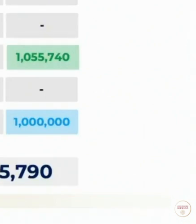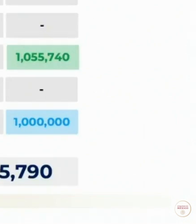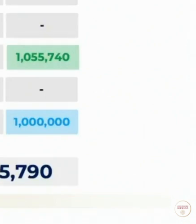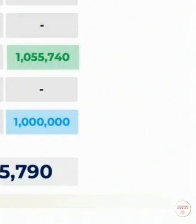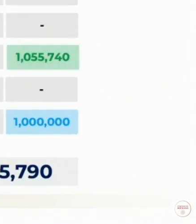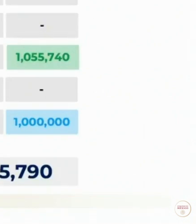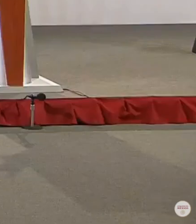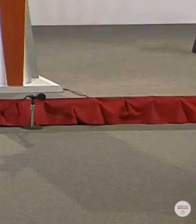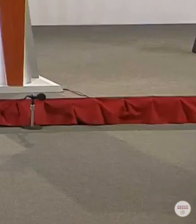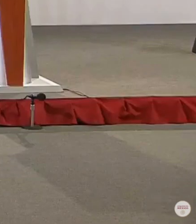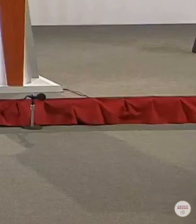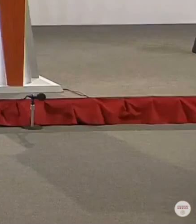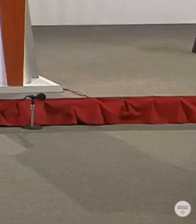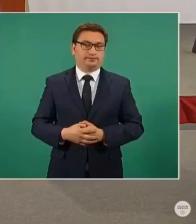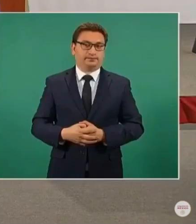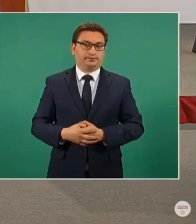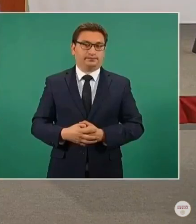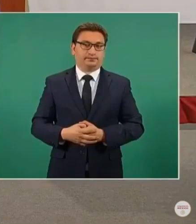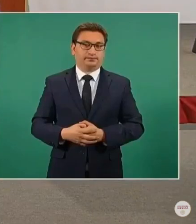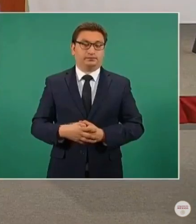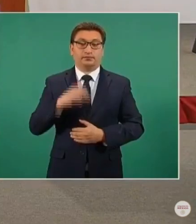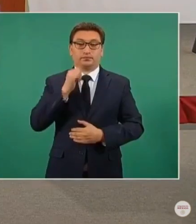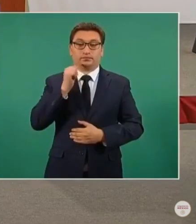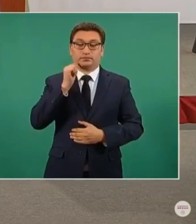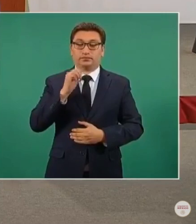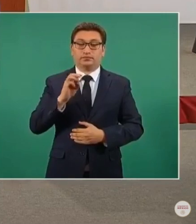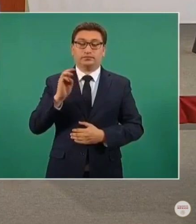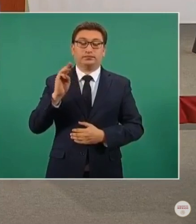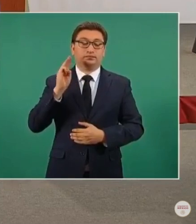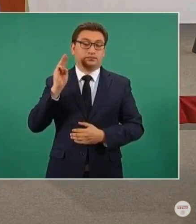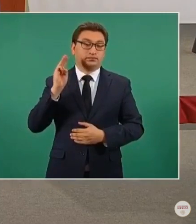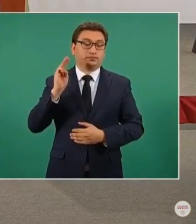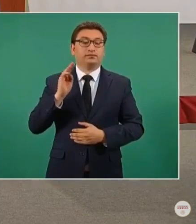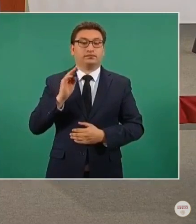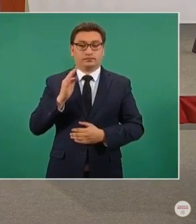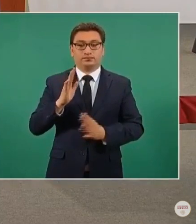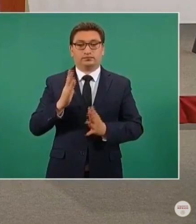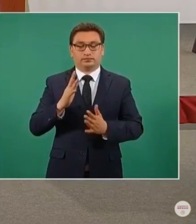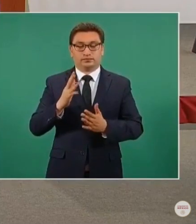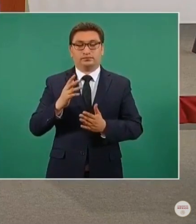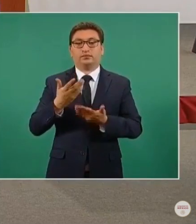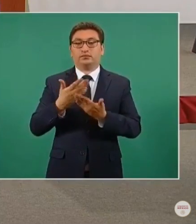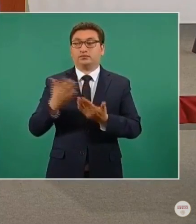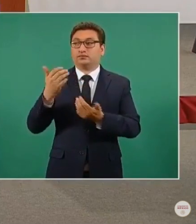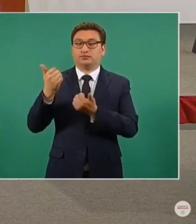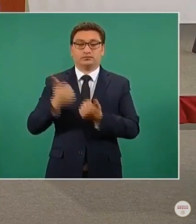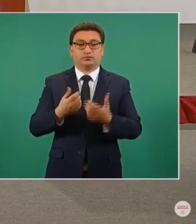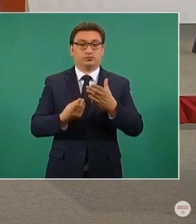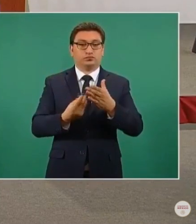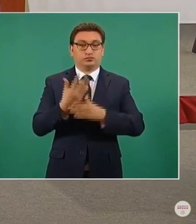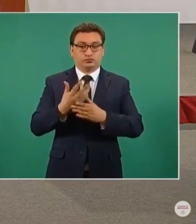198.840 dosis ayer, miércoles 5 de mayo. Hoy están llegando las que ya anunció el doctor Pedro Centeno,